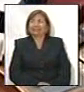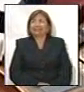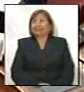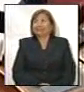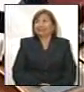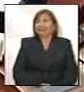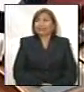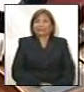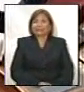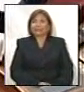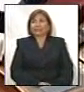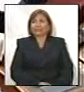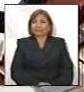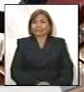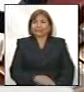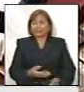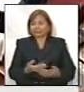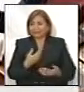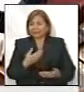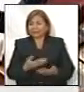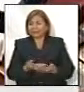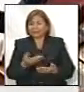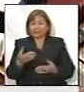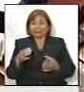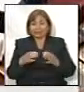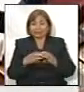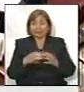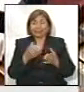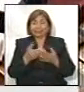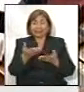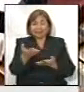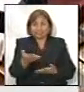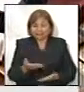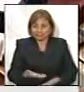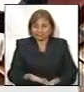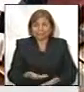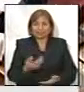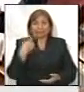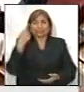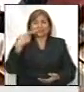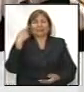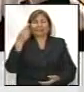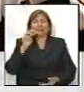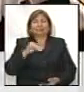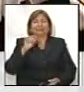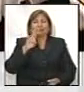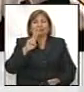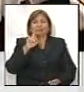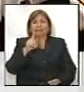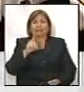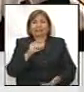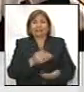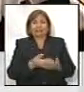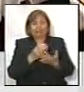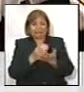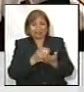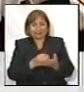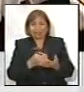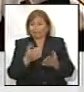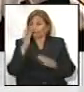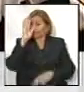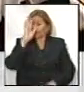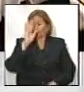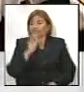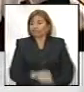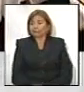Para que informativamente asista el presidente del Consejo de Ministros, cursar la invitación para el próximo martes 21 a la Comisión de Constitución, sírvanse